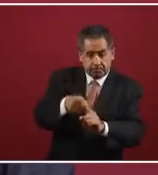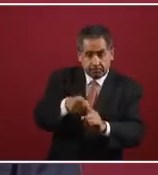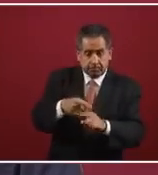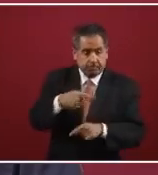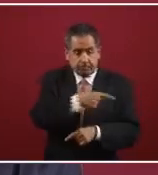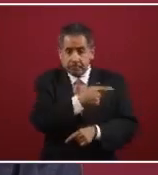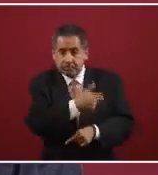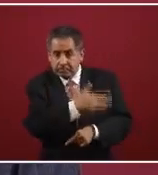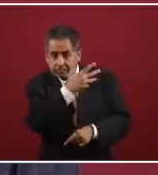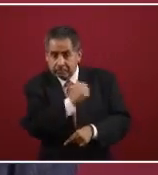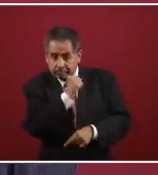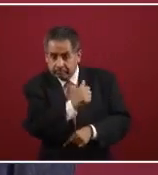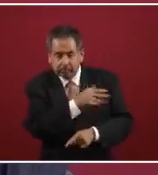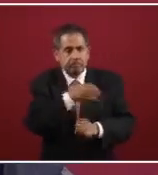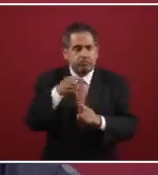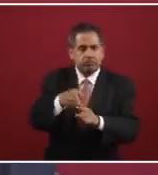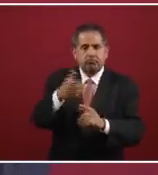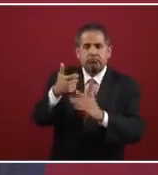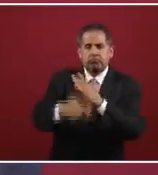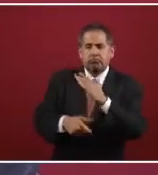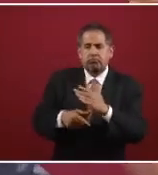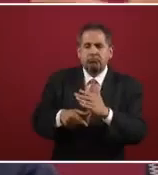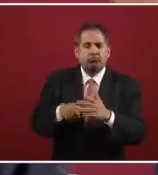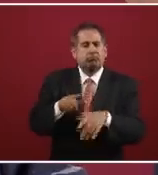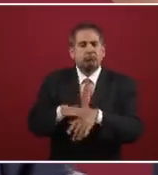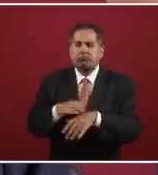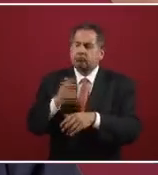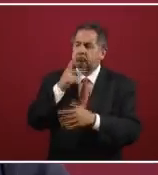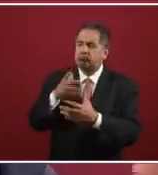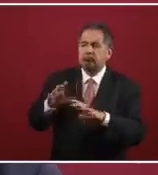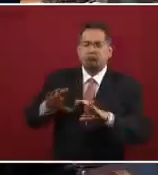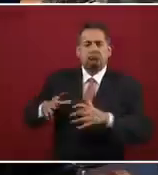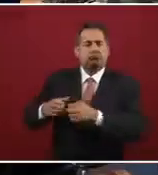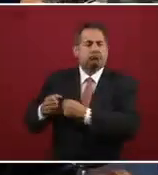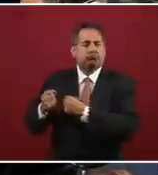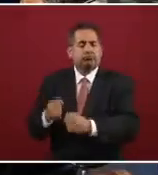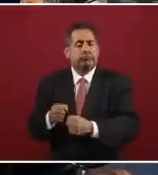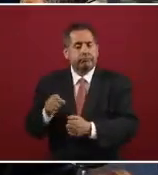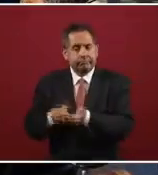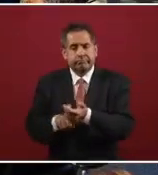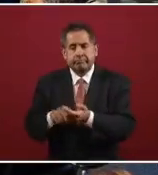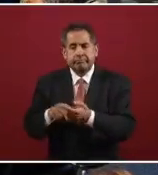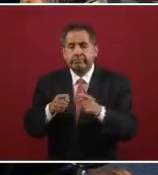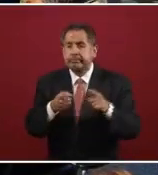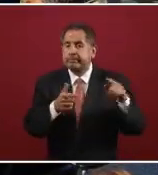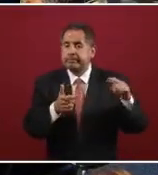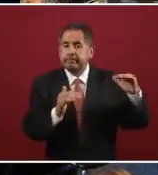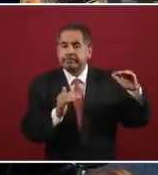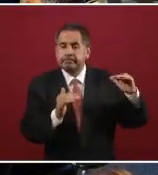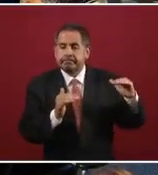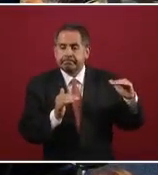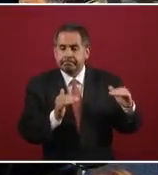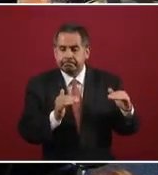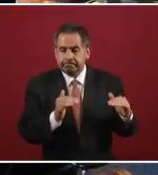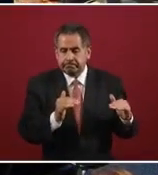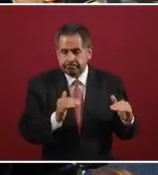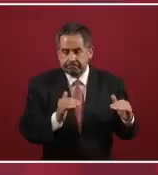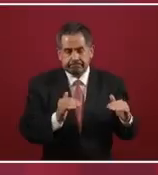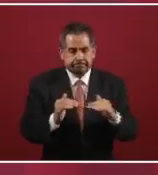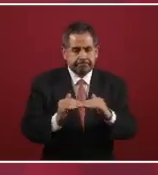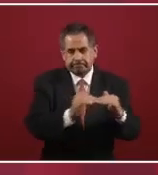comprando leal queda más caro se va fortaleciendo y va logrando que los demás competidores